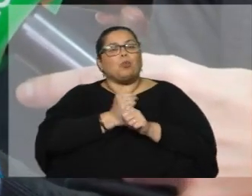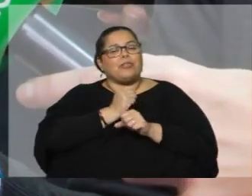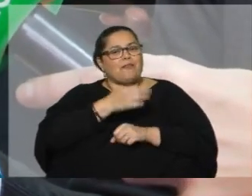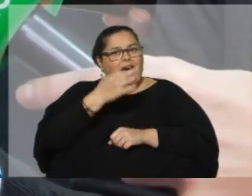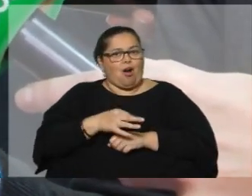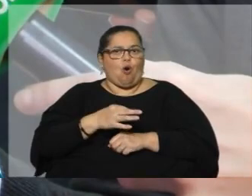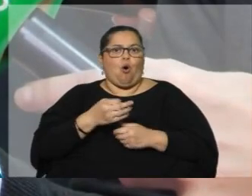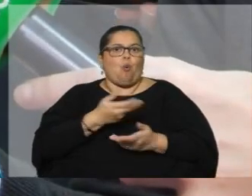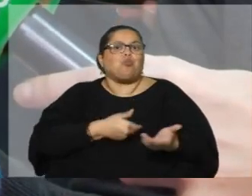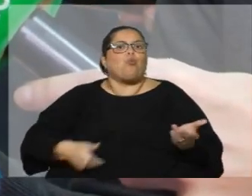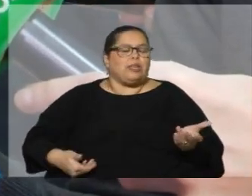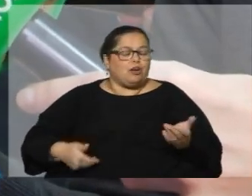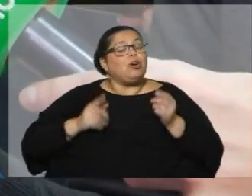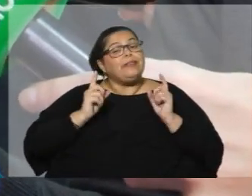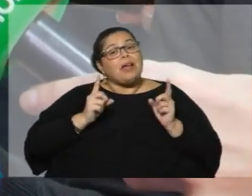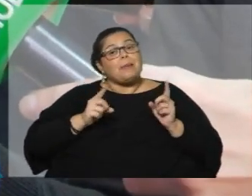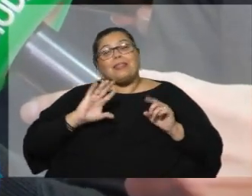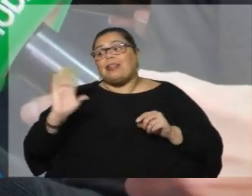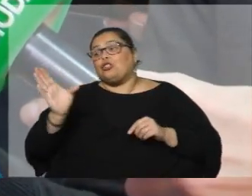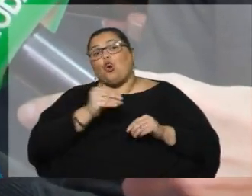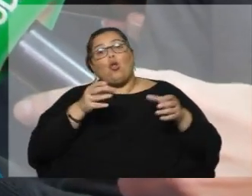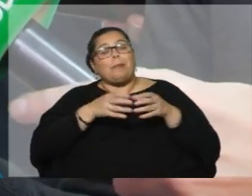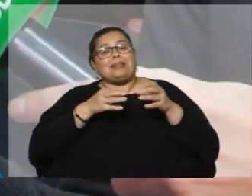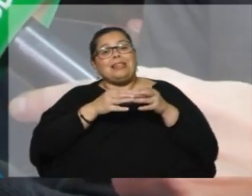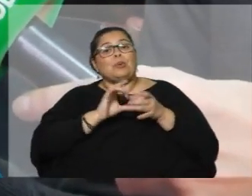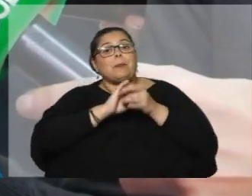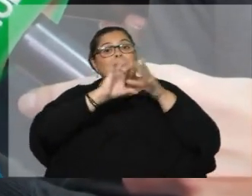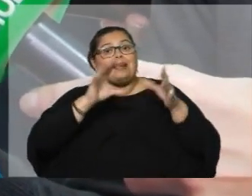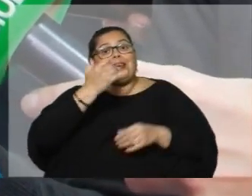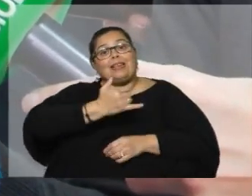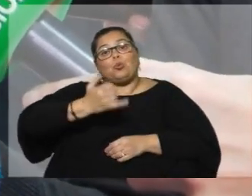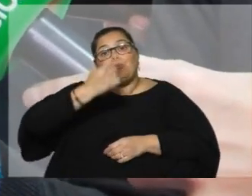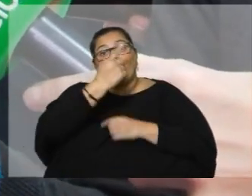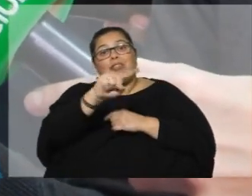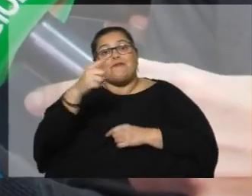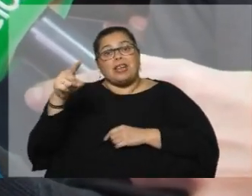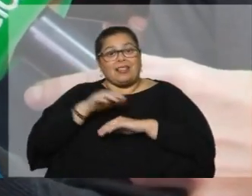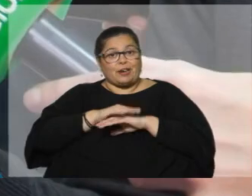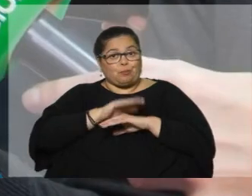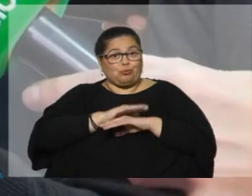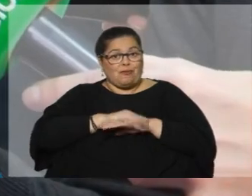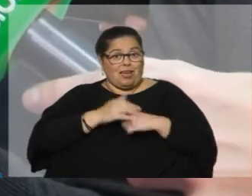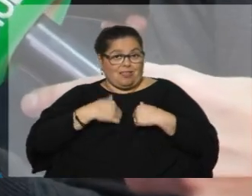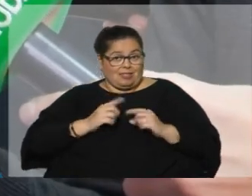y de todo el resto del equipo del Partido Independiente que estuvimos en responsabilidades tratando de